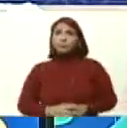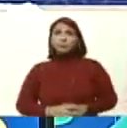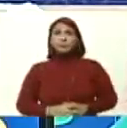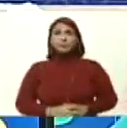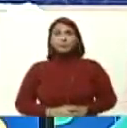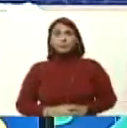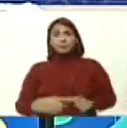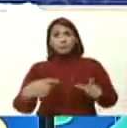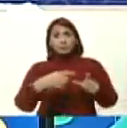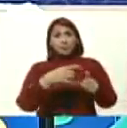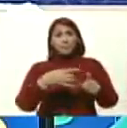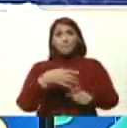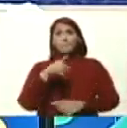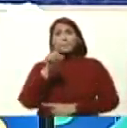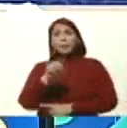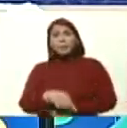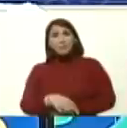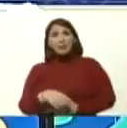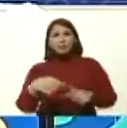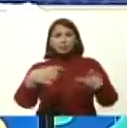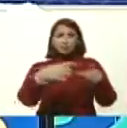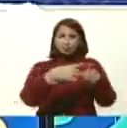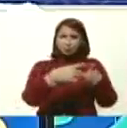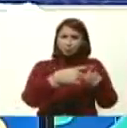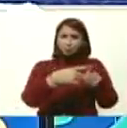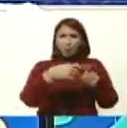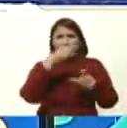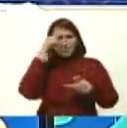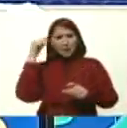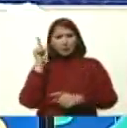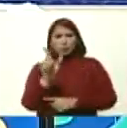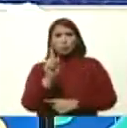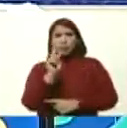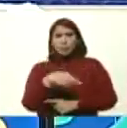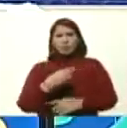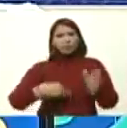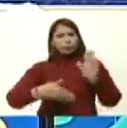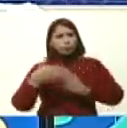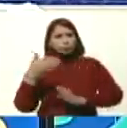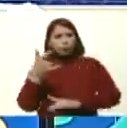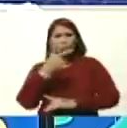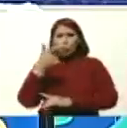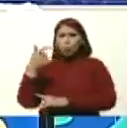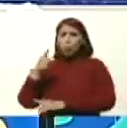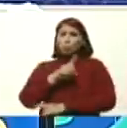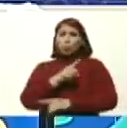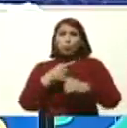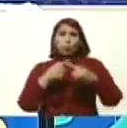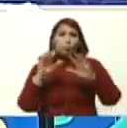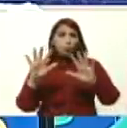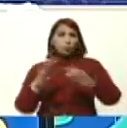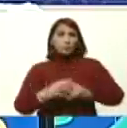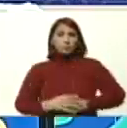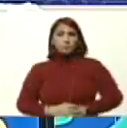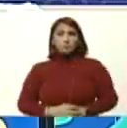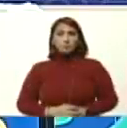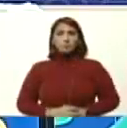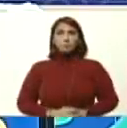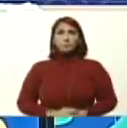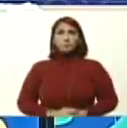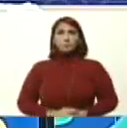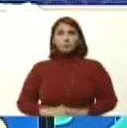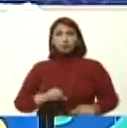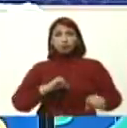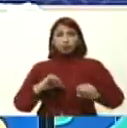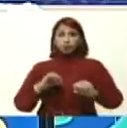Carnet del partido. Y vamos a la búsqueda, en el 1x10, de la